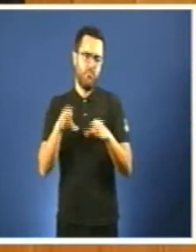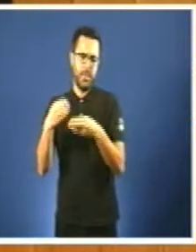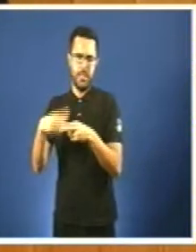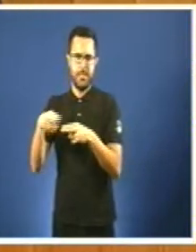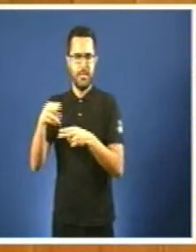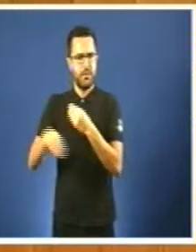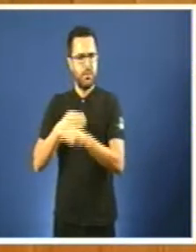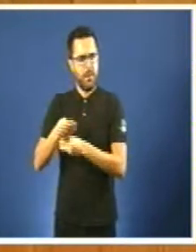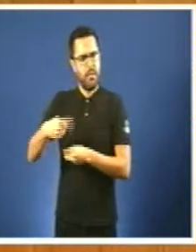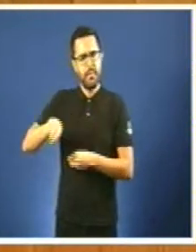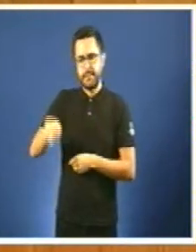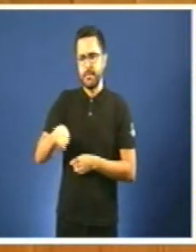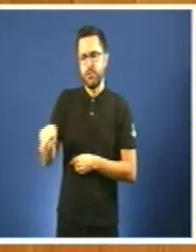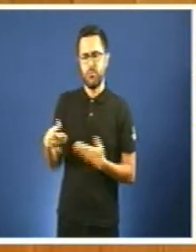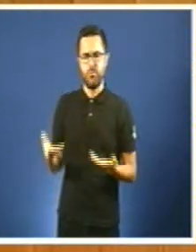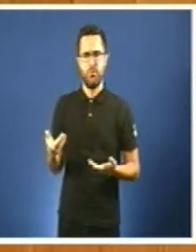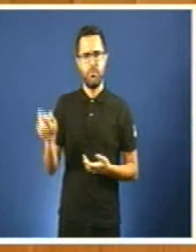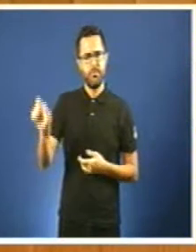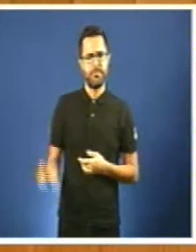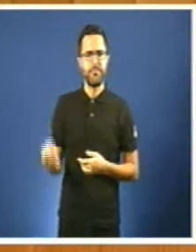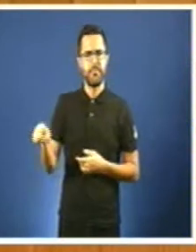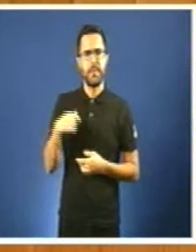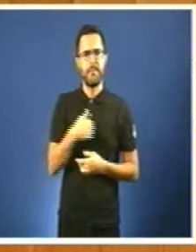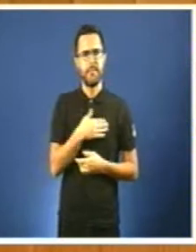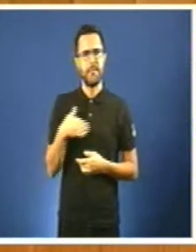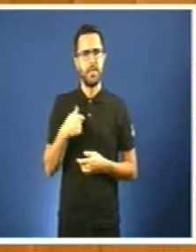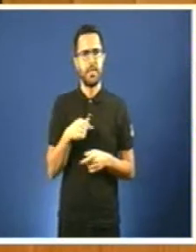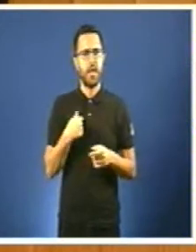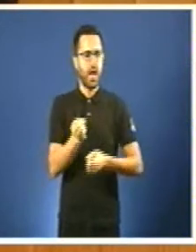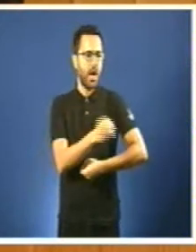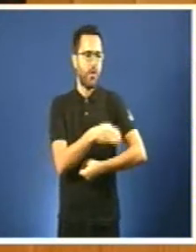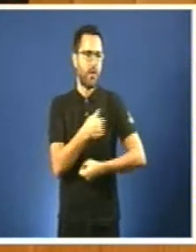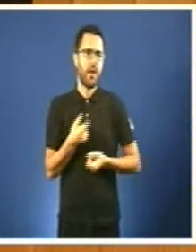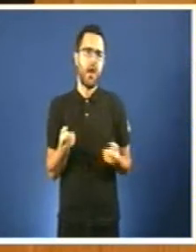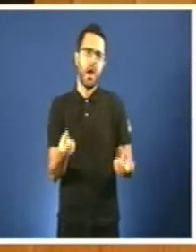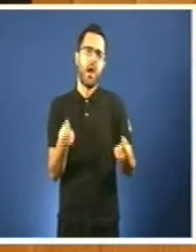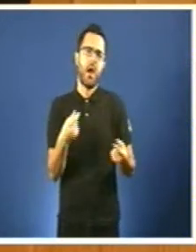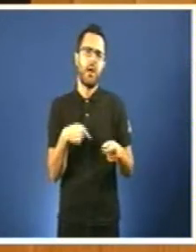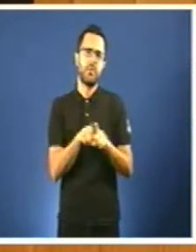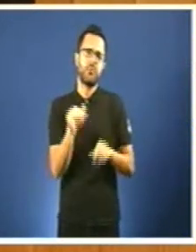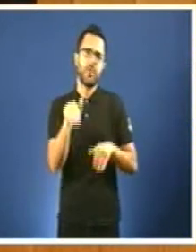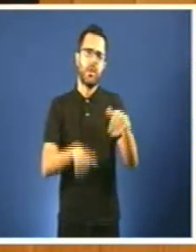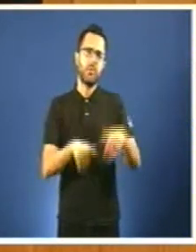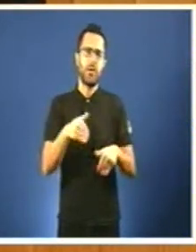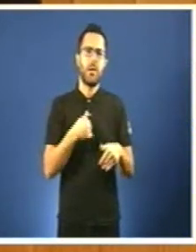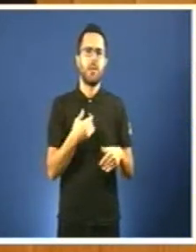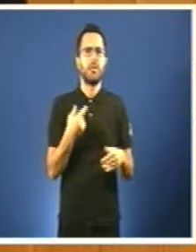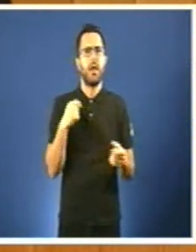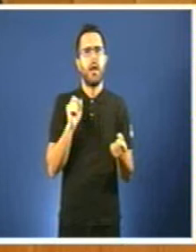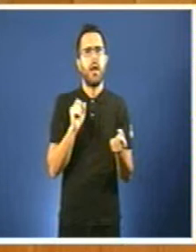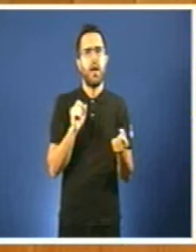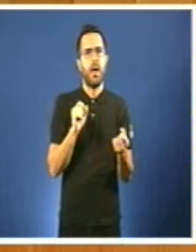Feijóo? Está vostede disposto, se falamos de aforrar en gastos electorais, a que se proíba o mailing, o